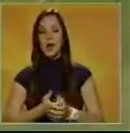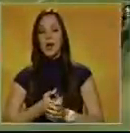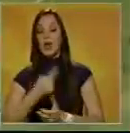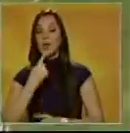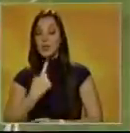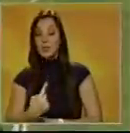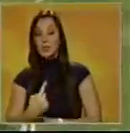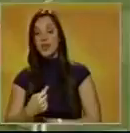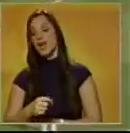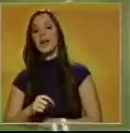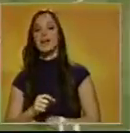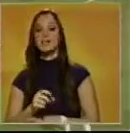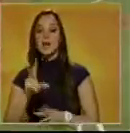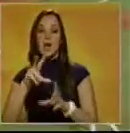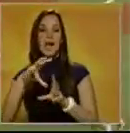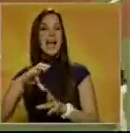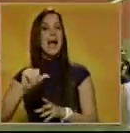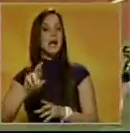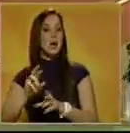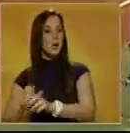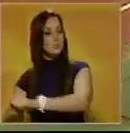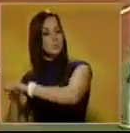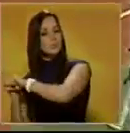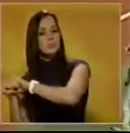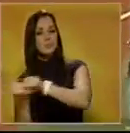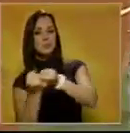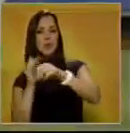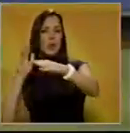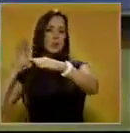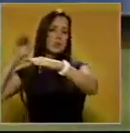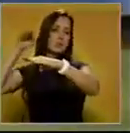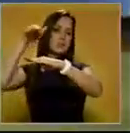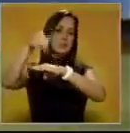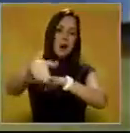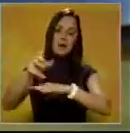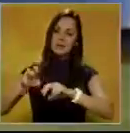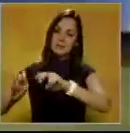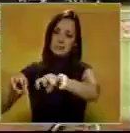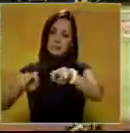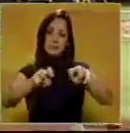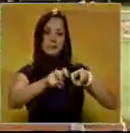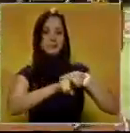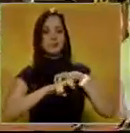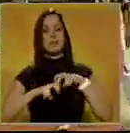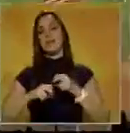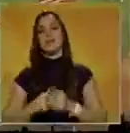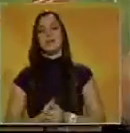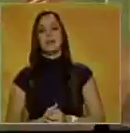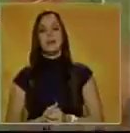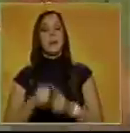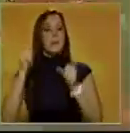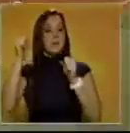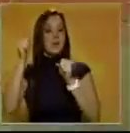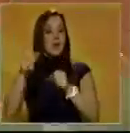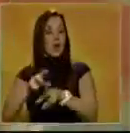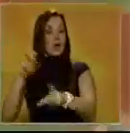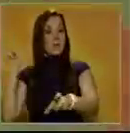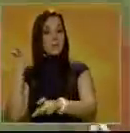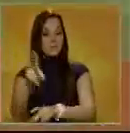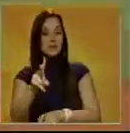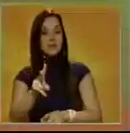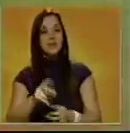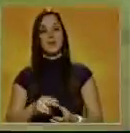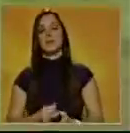por los crepusculares con gran slam. Ligó de 5-2 con jonrón doble, 4 remolcadas y 2 anotadas. Ganó Raúl Rivero y